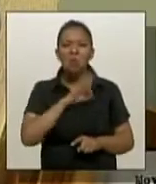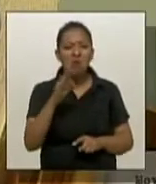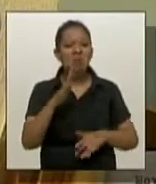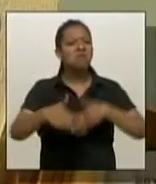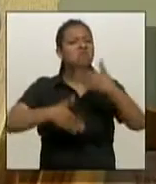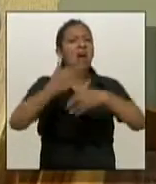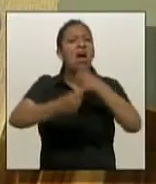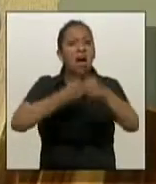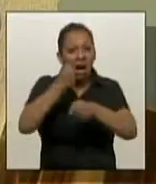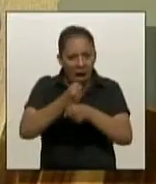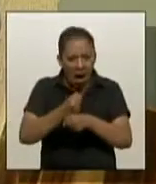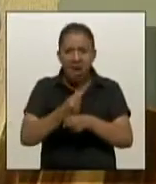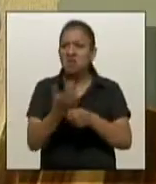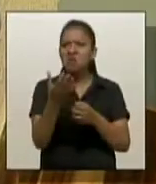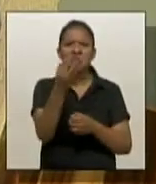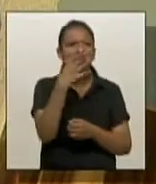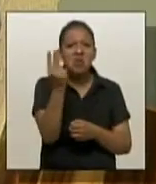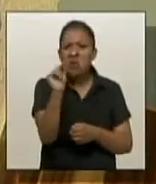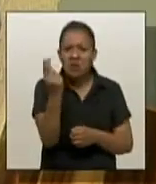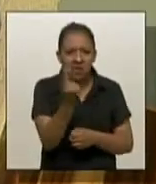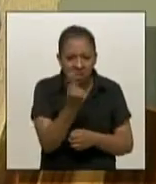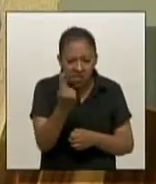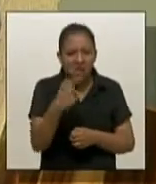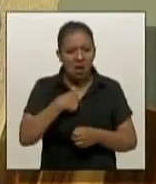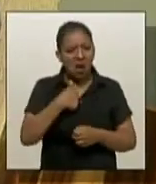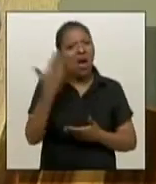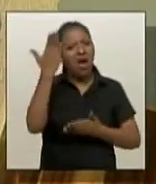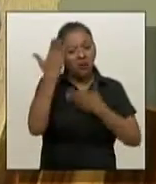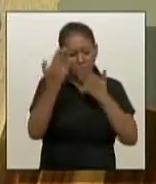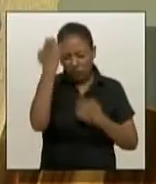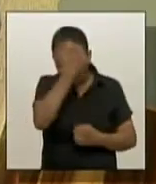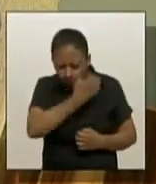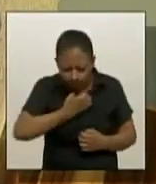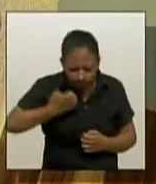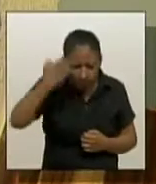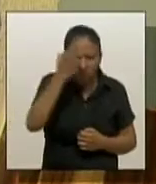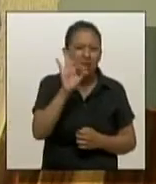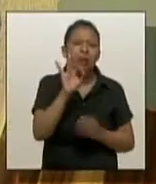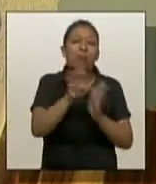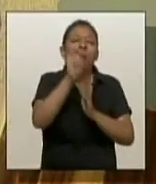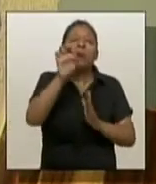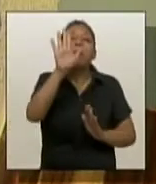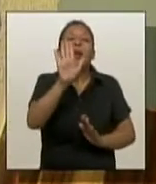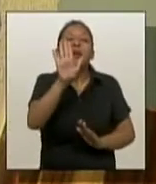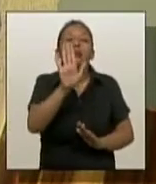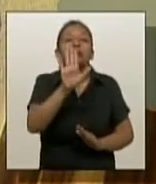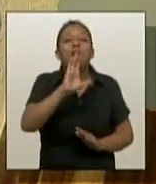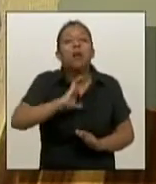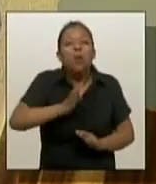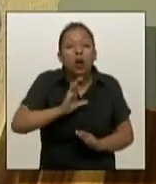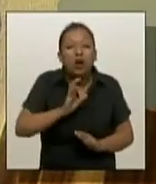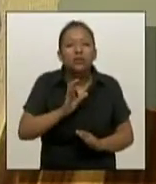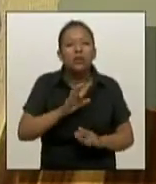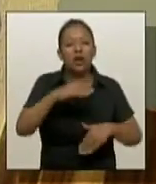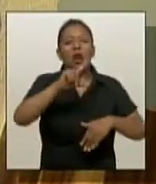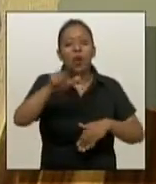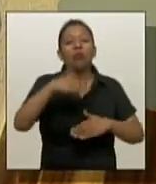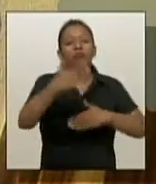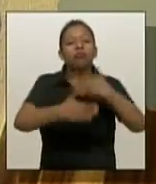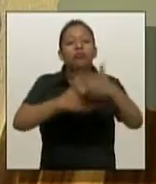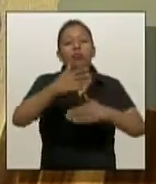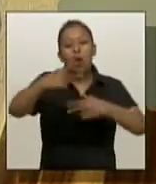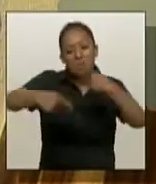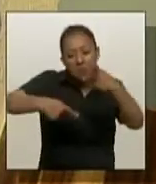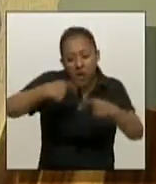tratamiento, me van a hacer estudios de seguimiento como si a lo mejor hubiera salido de un cáncer y que luego solo me van a ir como haciendo test